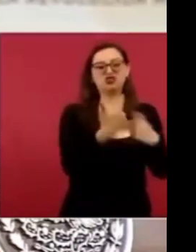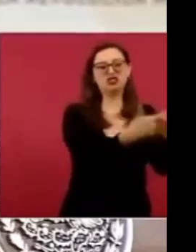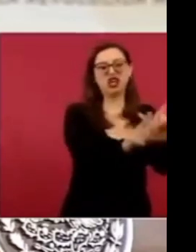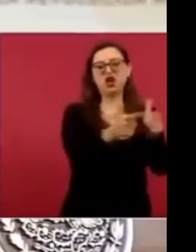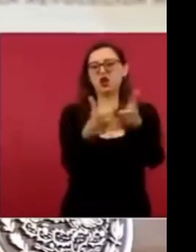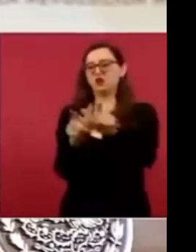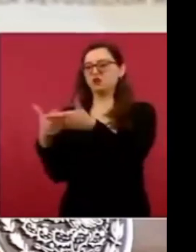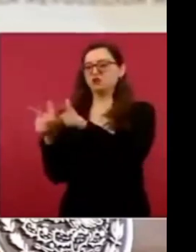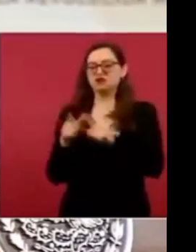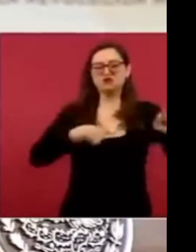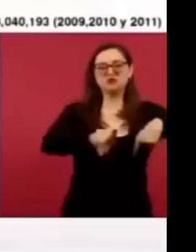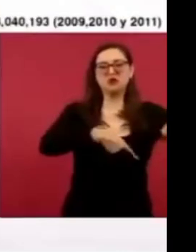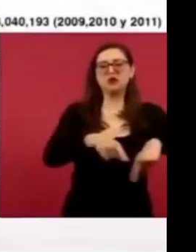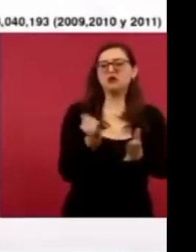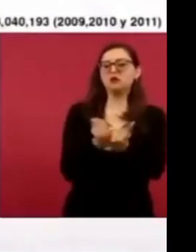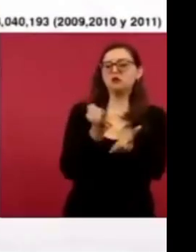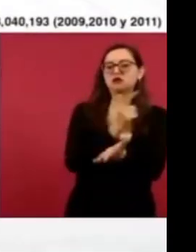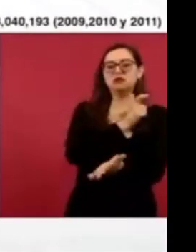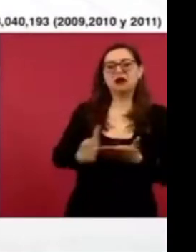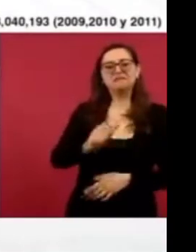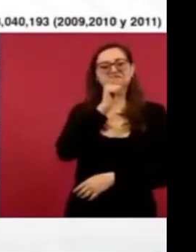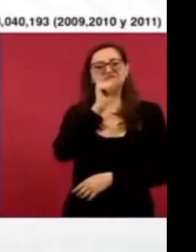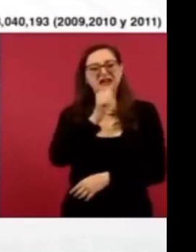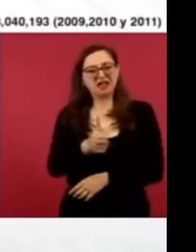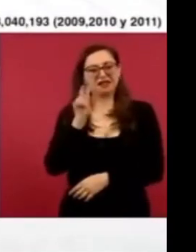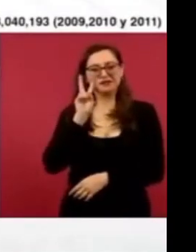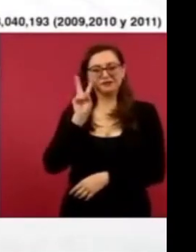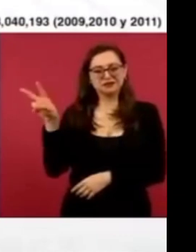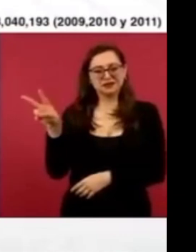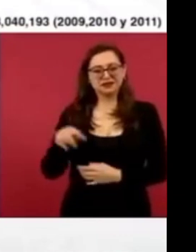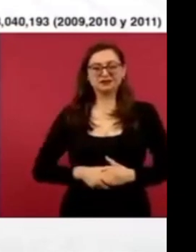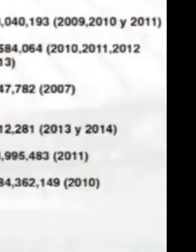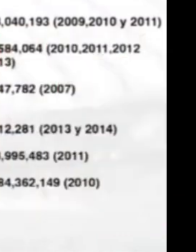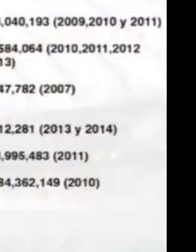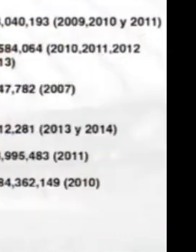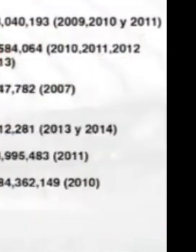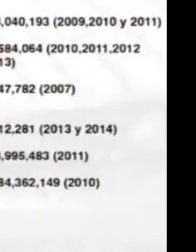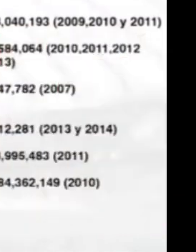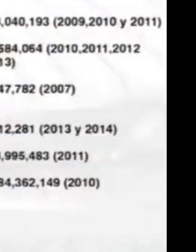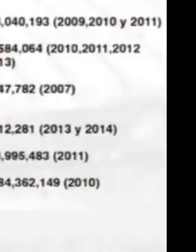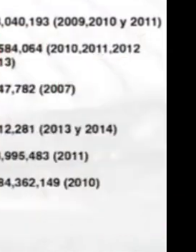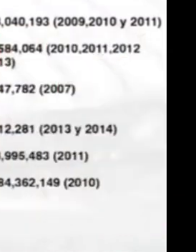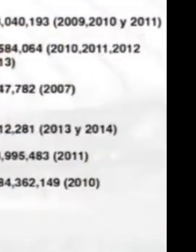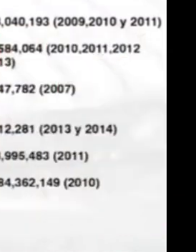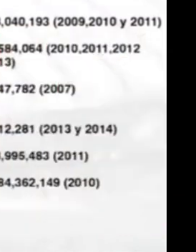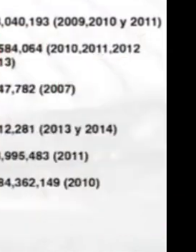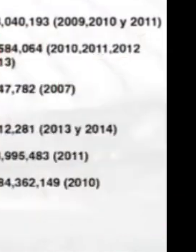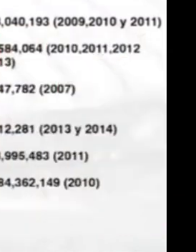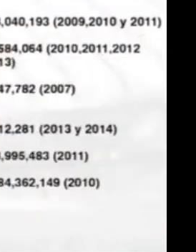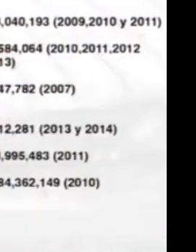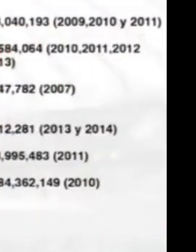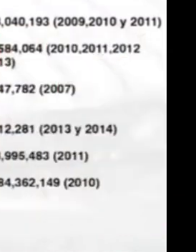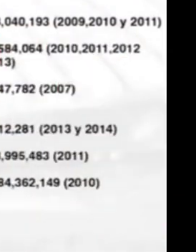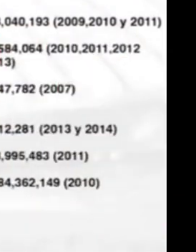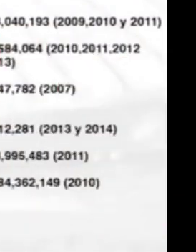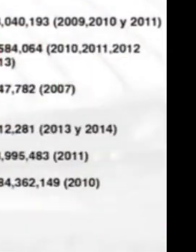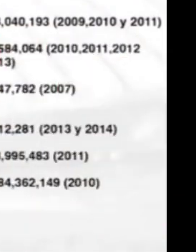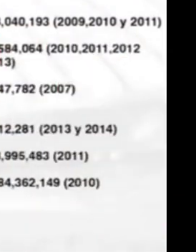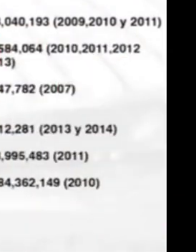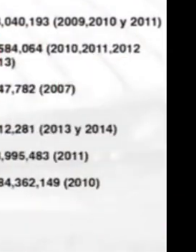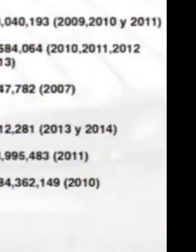Azul le condenado cerca de los trescientos treinta millones al Toluca veintiocho al Atlante 61 al Guadalajara nueve al Templo mayor de Chivas cuatro